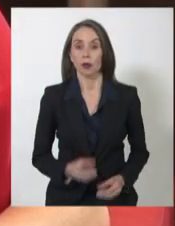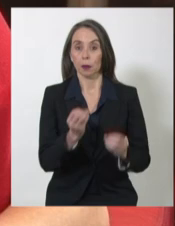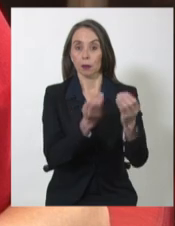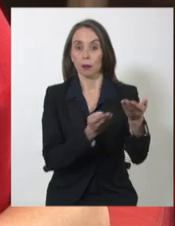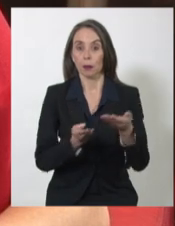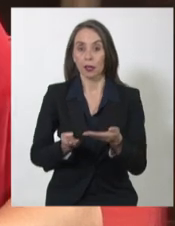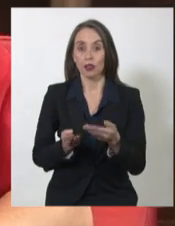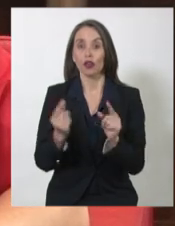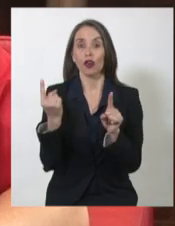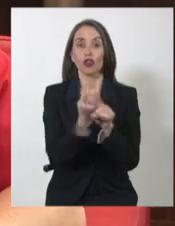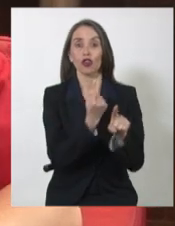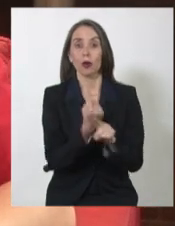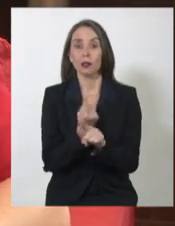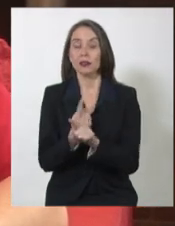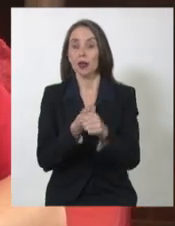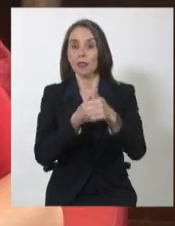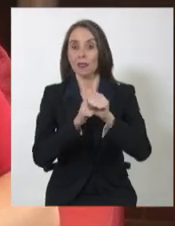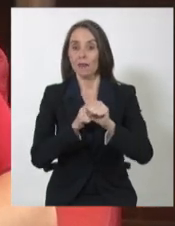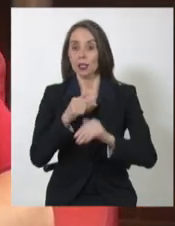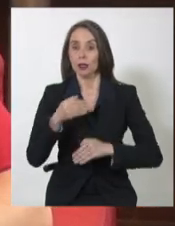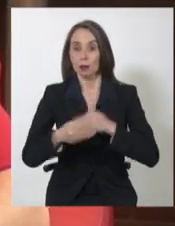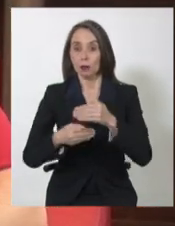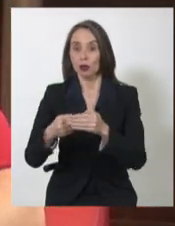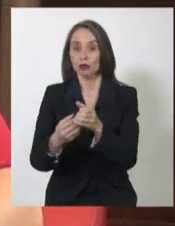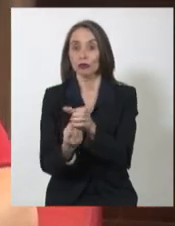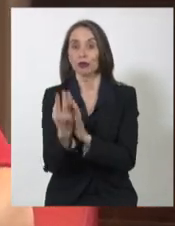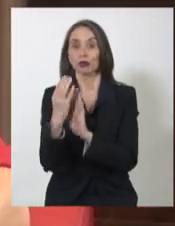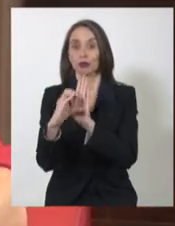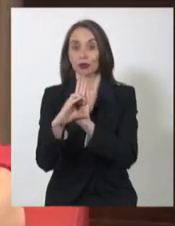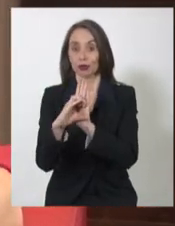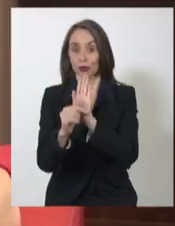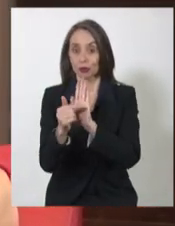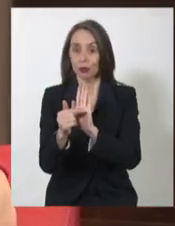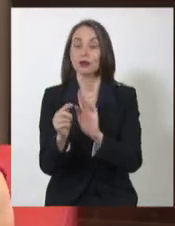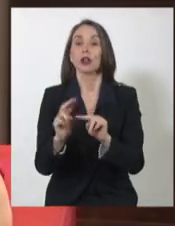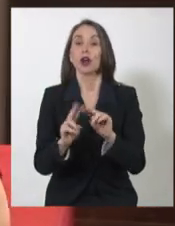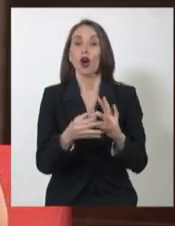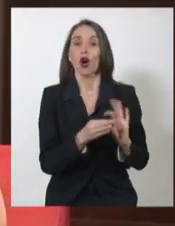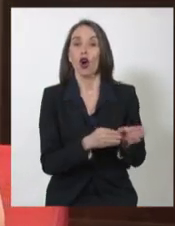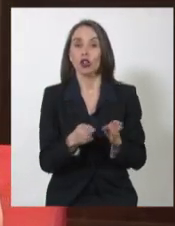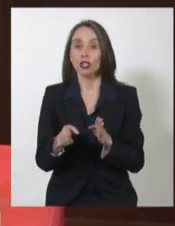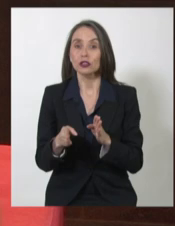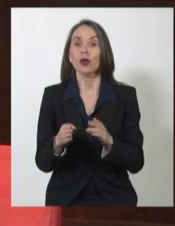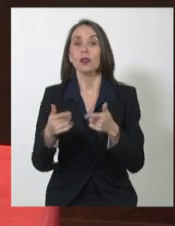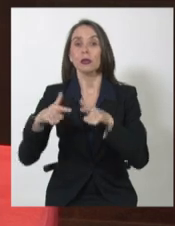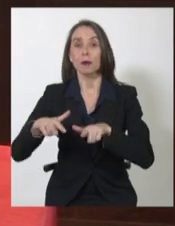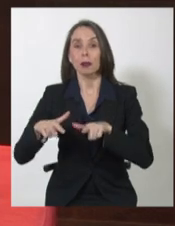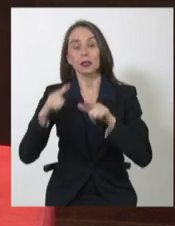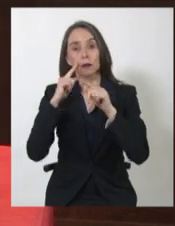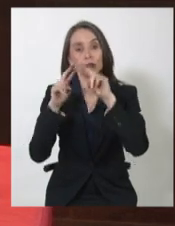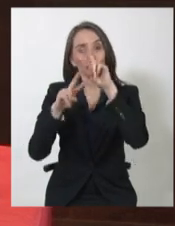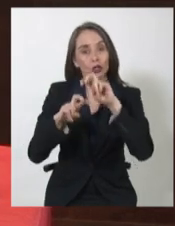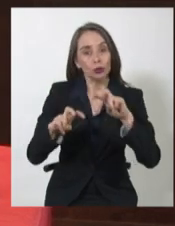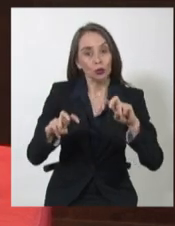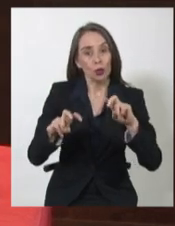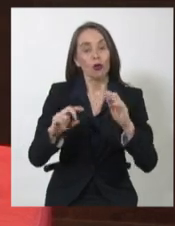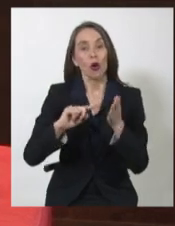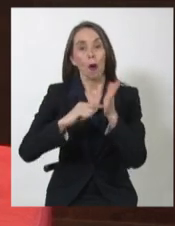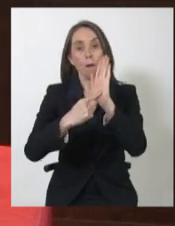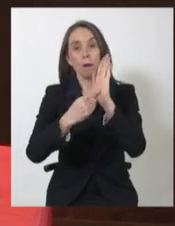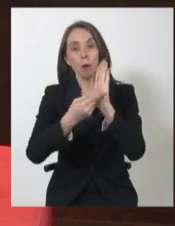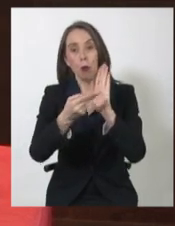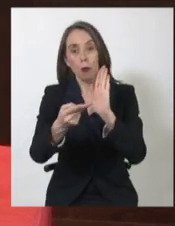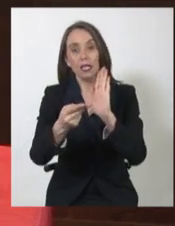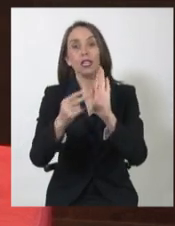Bienvenidos al conversatorio Desafíos del Proceso Constituyente, organizado por el Departamento de Estudios, Publicaciones y Extensión de la Biblioteca del Congreso